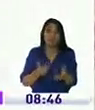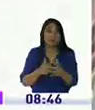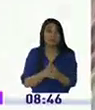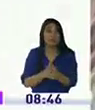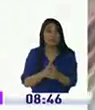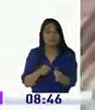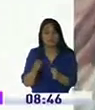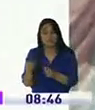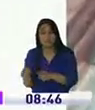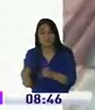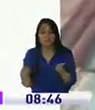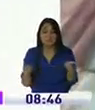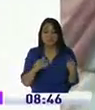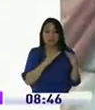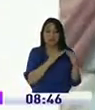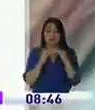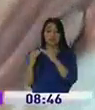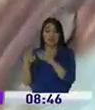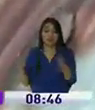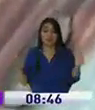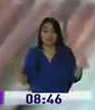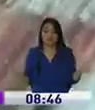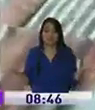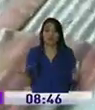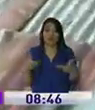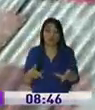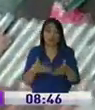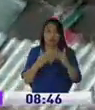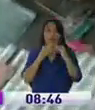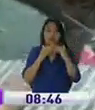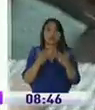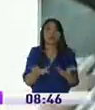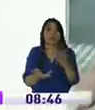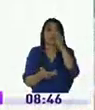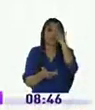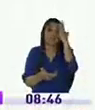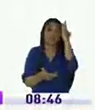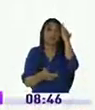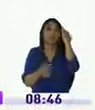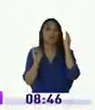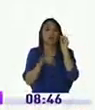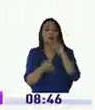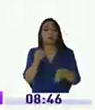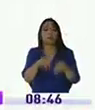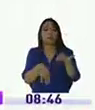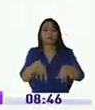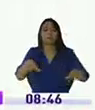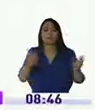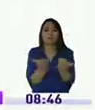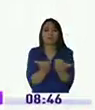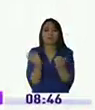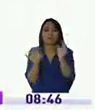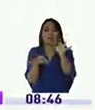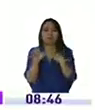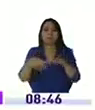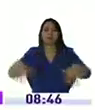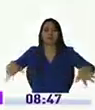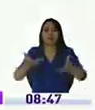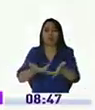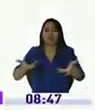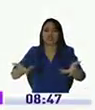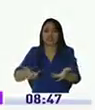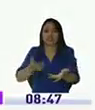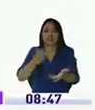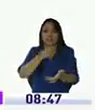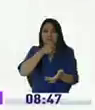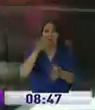lado, pues. Claro, de forma digna. Estás afectando todos al de al lado. Tienen derecho a vivir mira. De forma digna. Mira. Sin hacer daño a los vecinos. Y si es que eso mira. Llama a